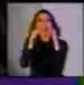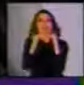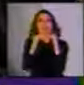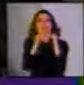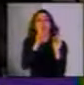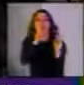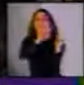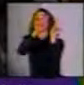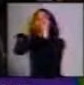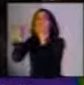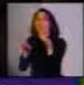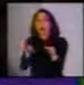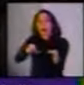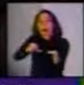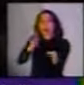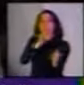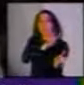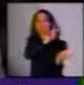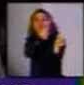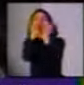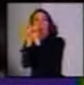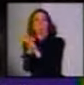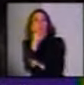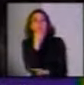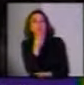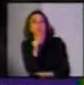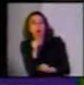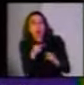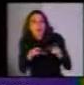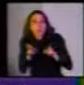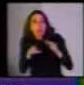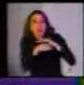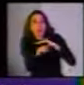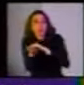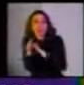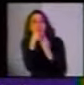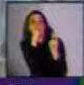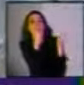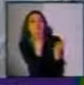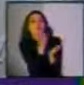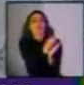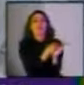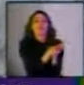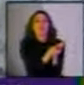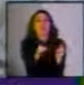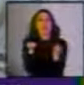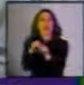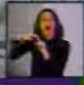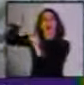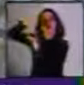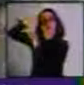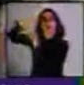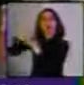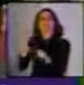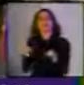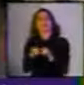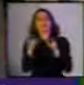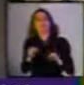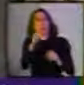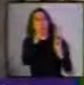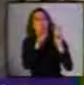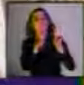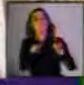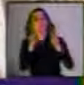va a servir para apreciar más aún cómo está diseñada. Espectacular como está en otros países, como un museo, sí. Una